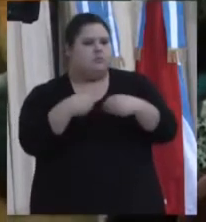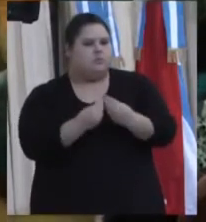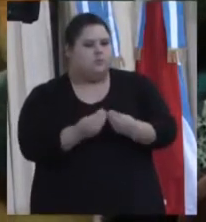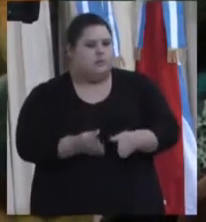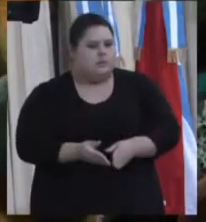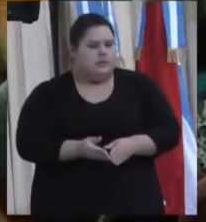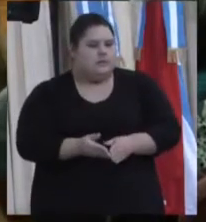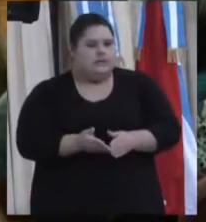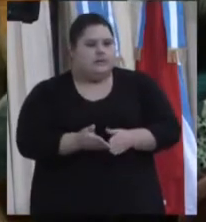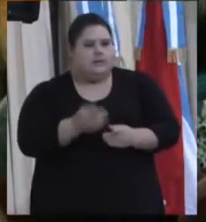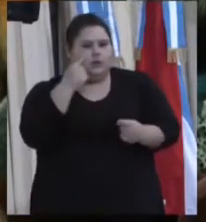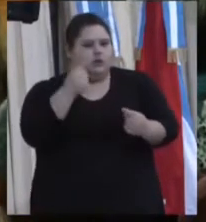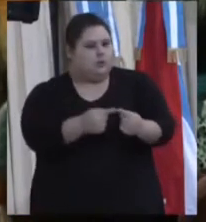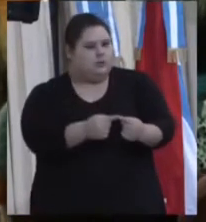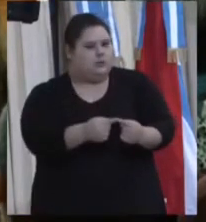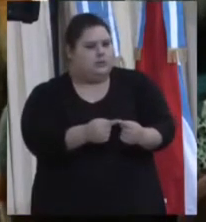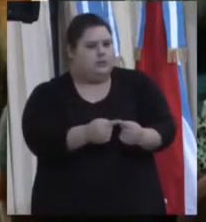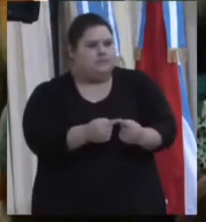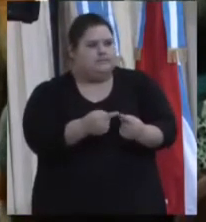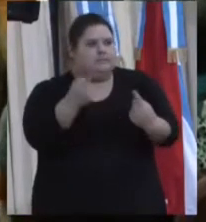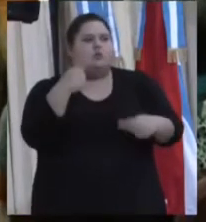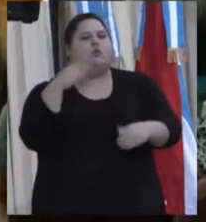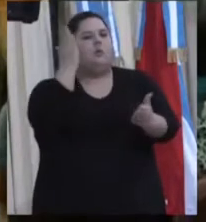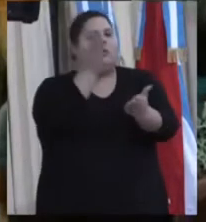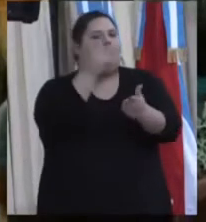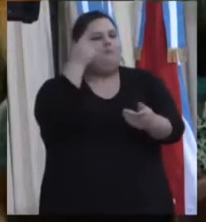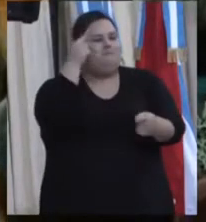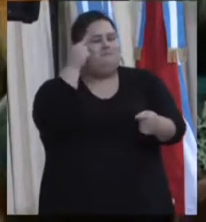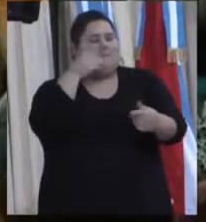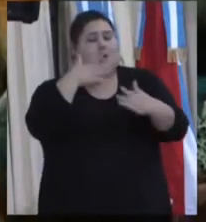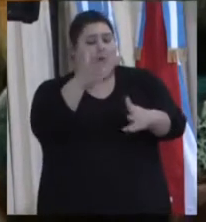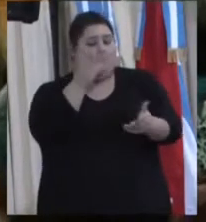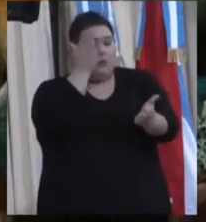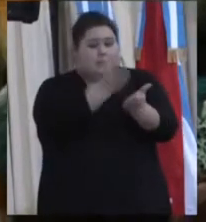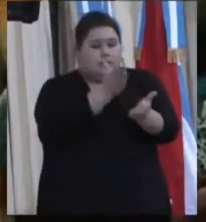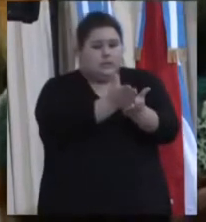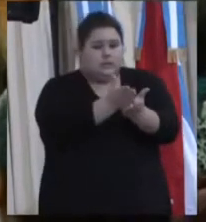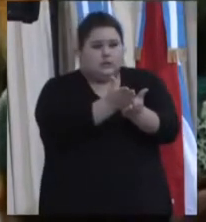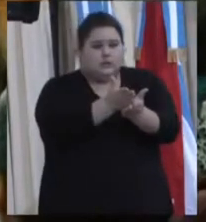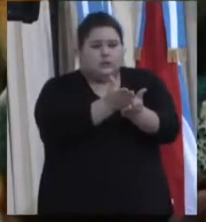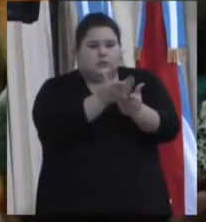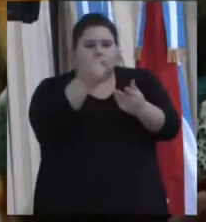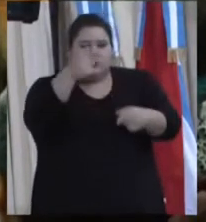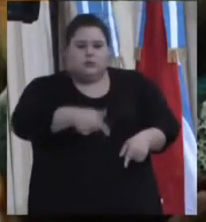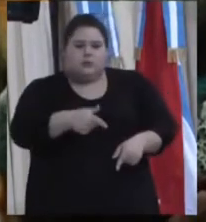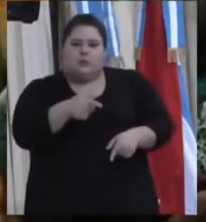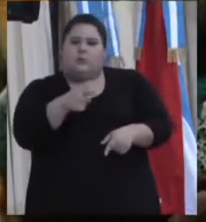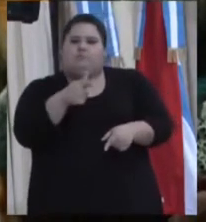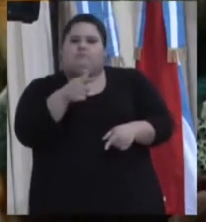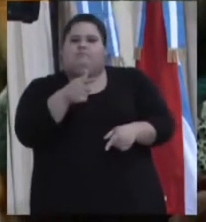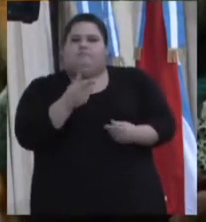que está en juego, me parece, si vamos a hablar de derechos, es si se ha llegado a un punto